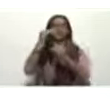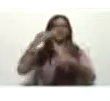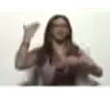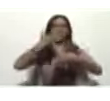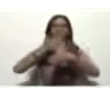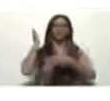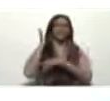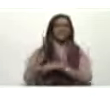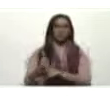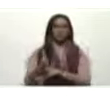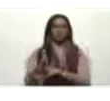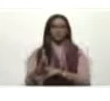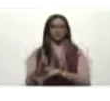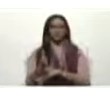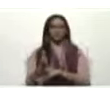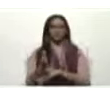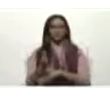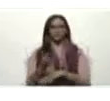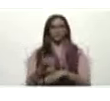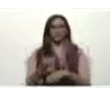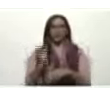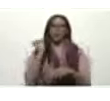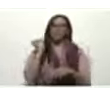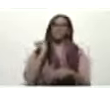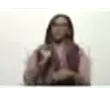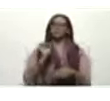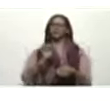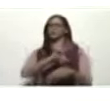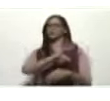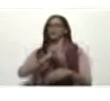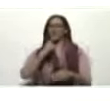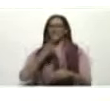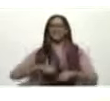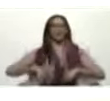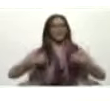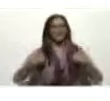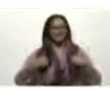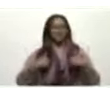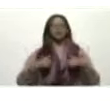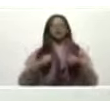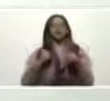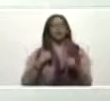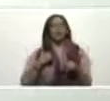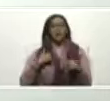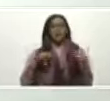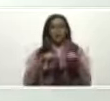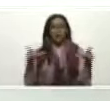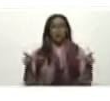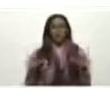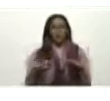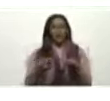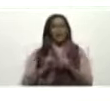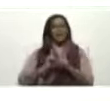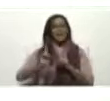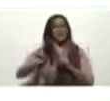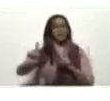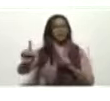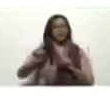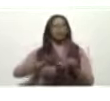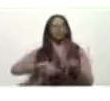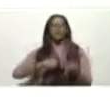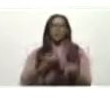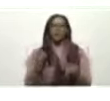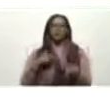bloqueos, sanciones, punto, no se diga más. Y en cualquier lugar remoto puedo